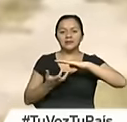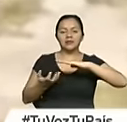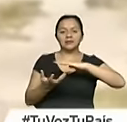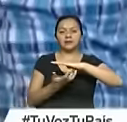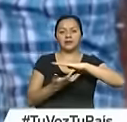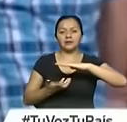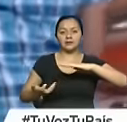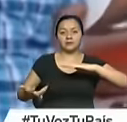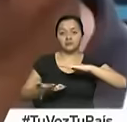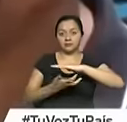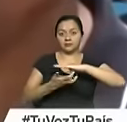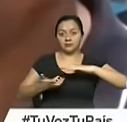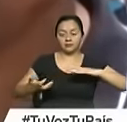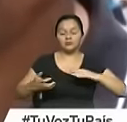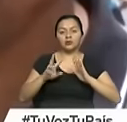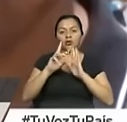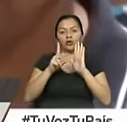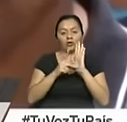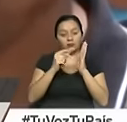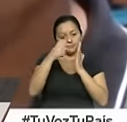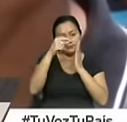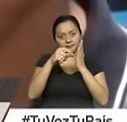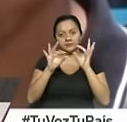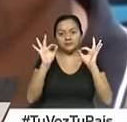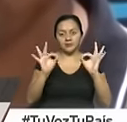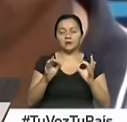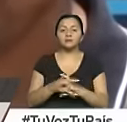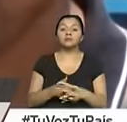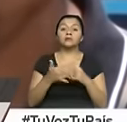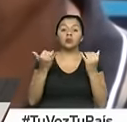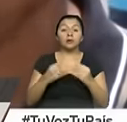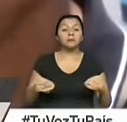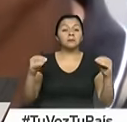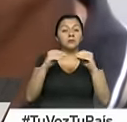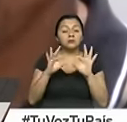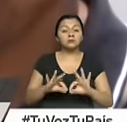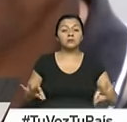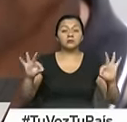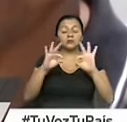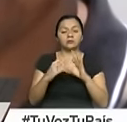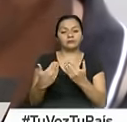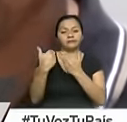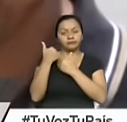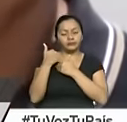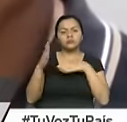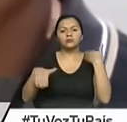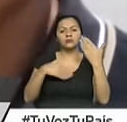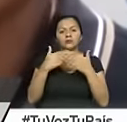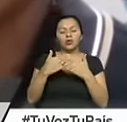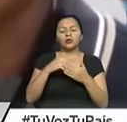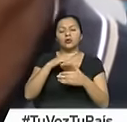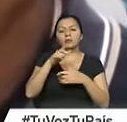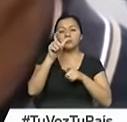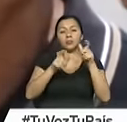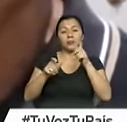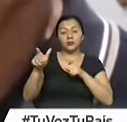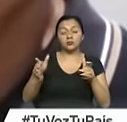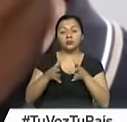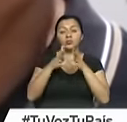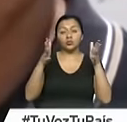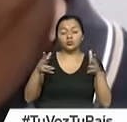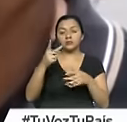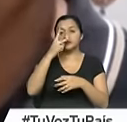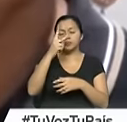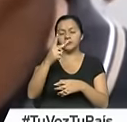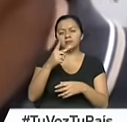codificaciones. Es algo excelente, reconociendo hoy en día los tiempos en los que estamos viviendo, que la viveza criolla es tremenda, ¿no?